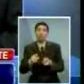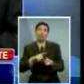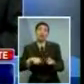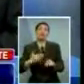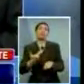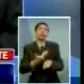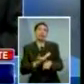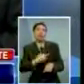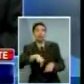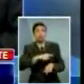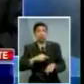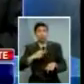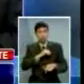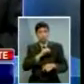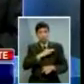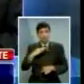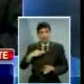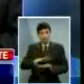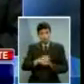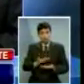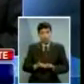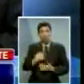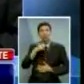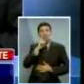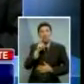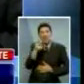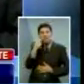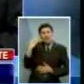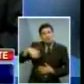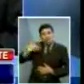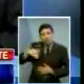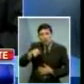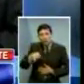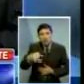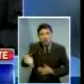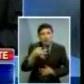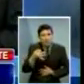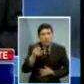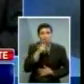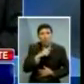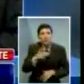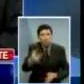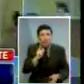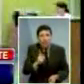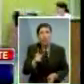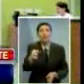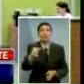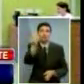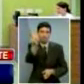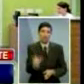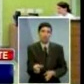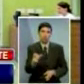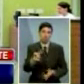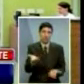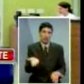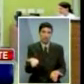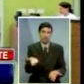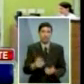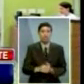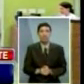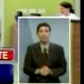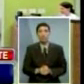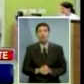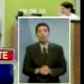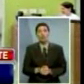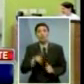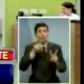nos hemos impuesto en el Ministerio de Salud. Uh-huh. Es el paciente el que tiene la última palabra. Ahora, estamos hablando aquí de hospitales, ¿no?,